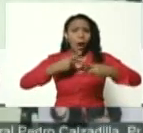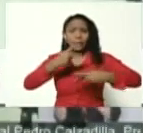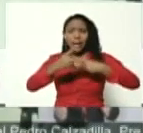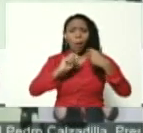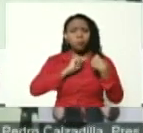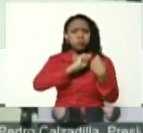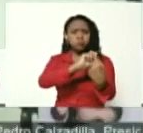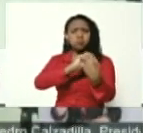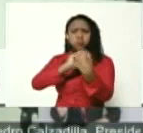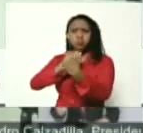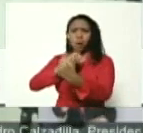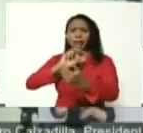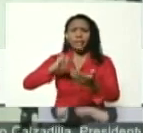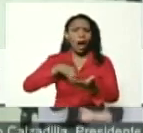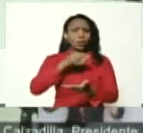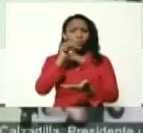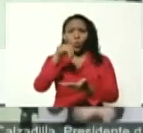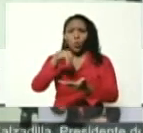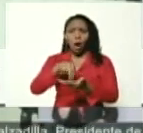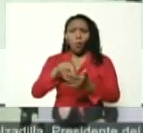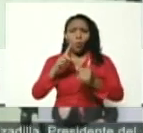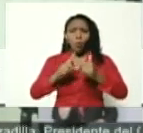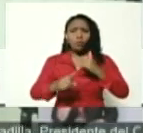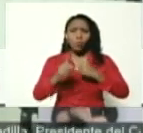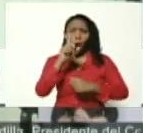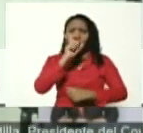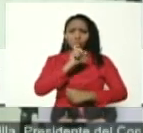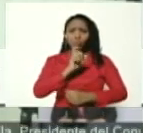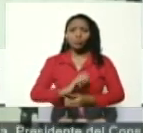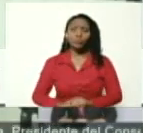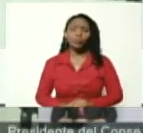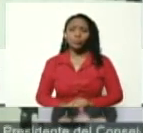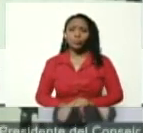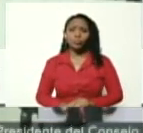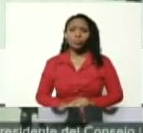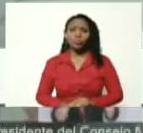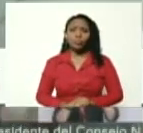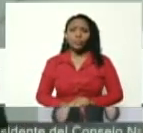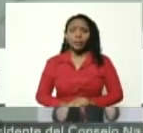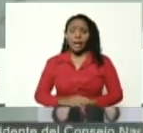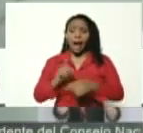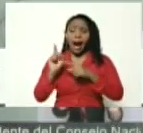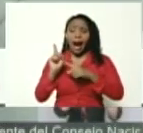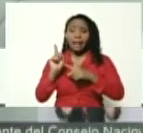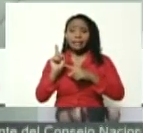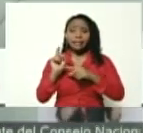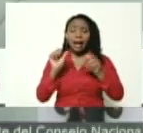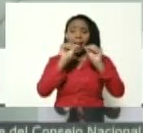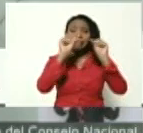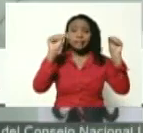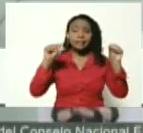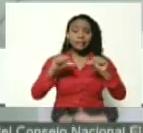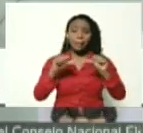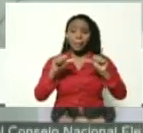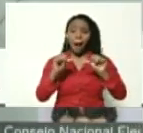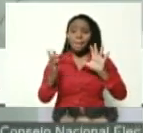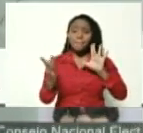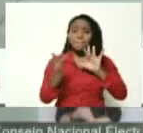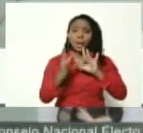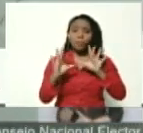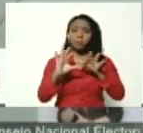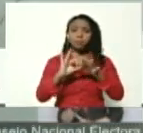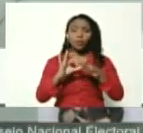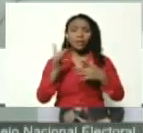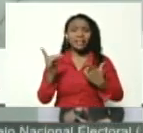político nacional de los últimos años, este sistema ha estado sujeto a no solo